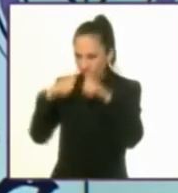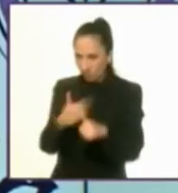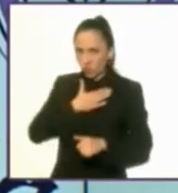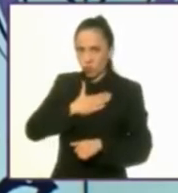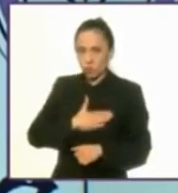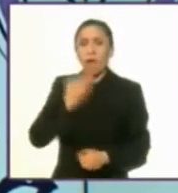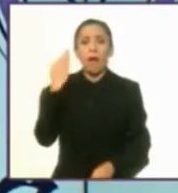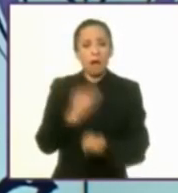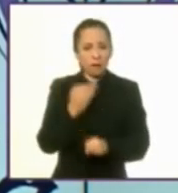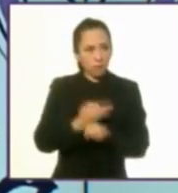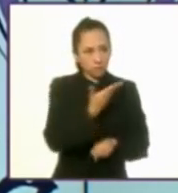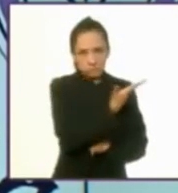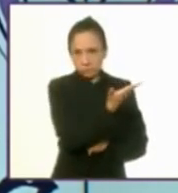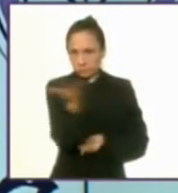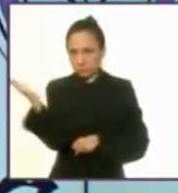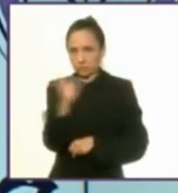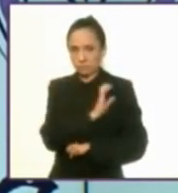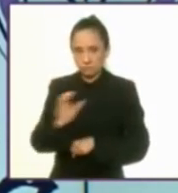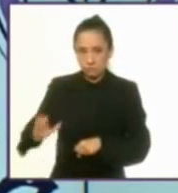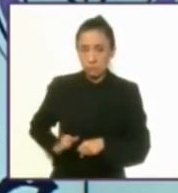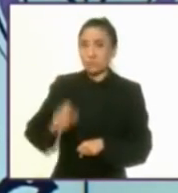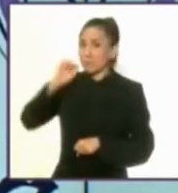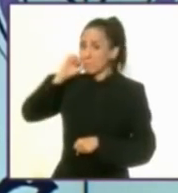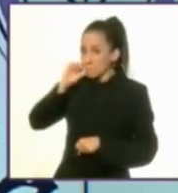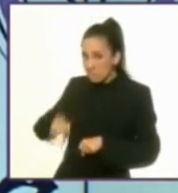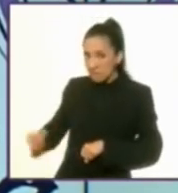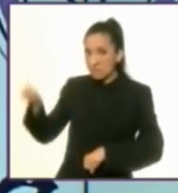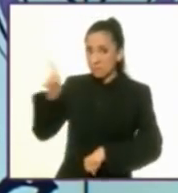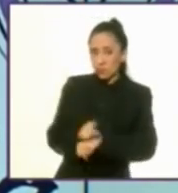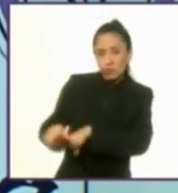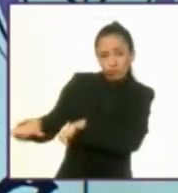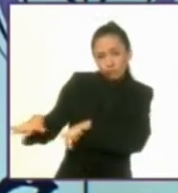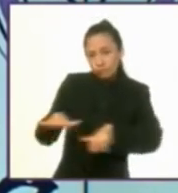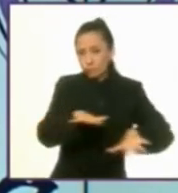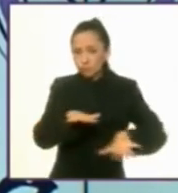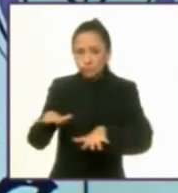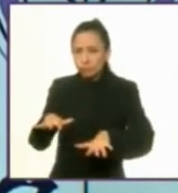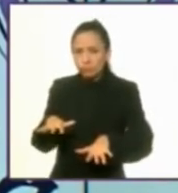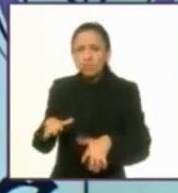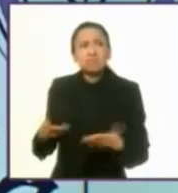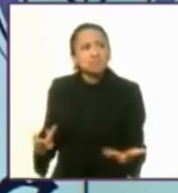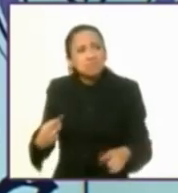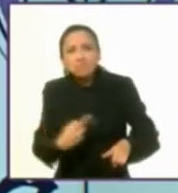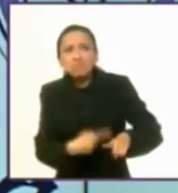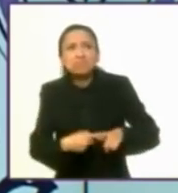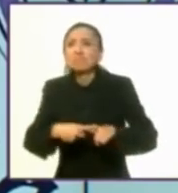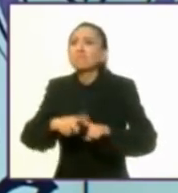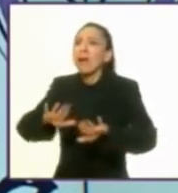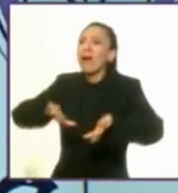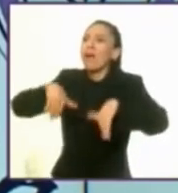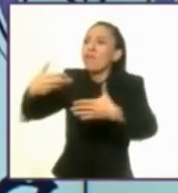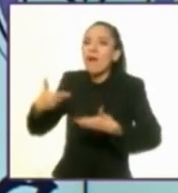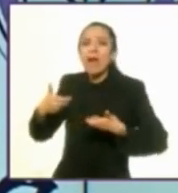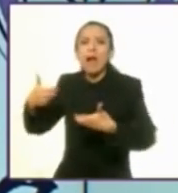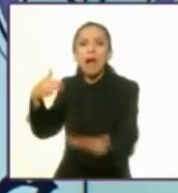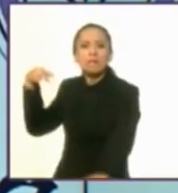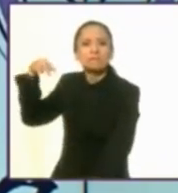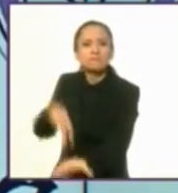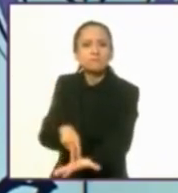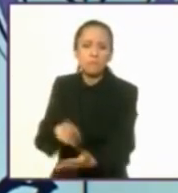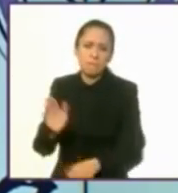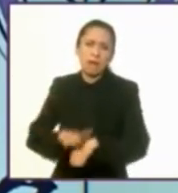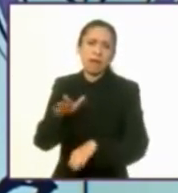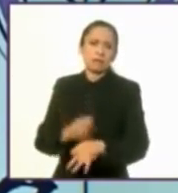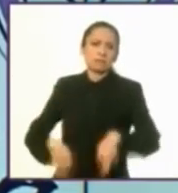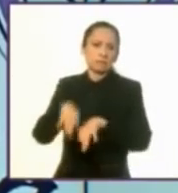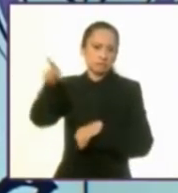candidatos que el día del sismo nadien estuvo en las calles principalmente tú claudia que fue una de las delegaciones